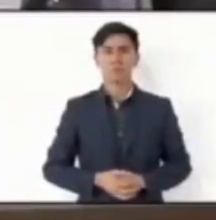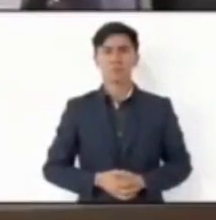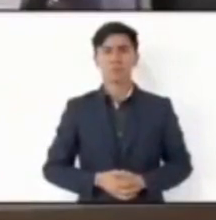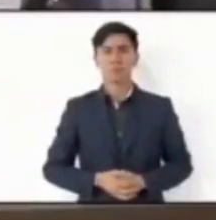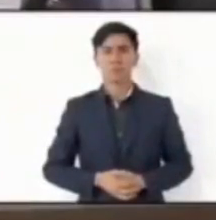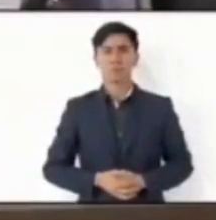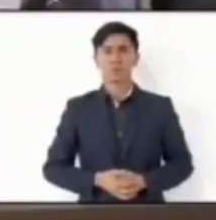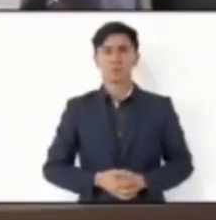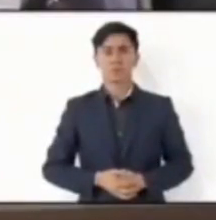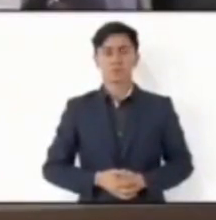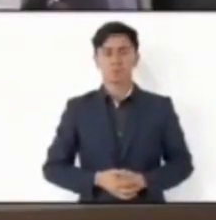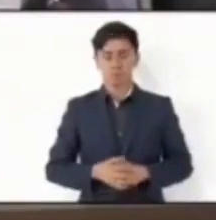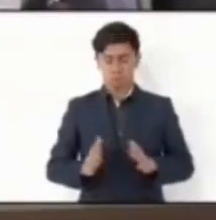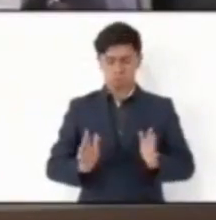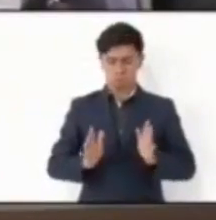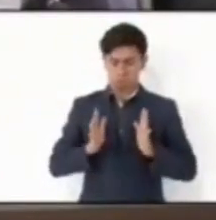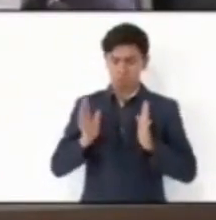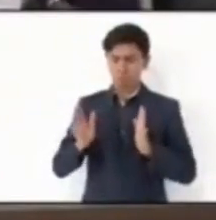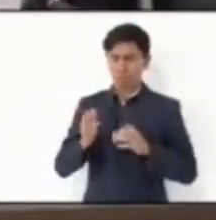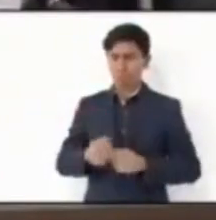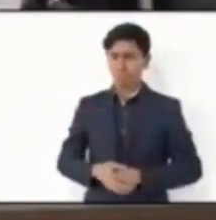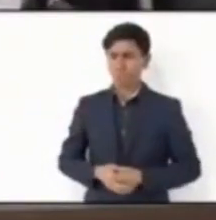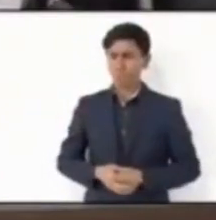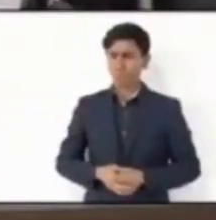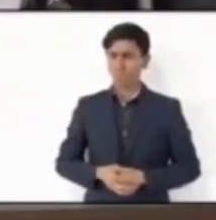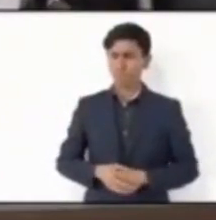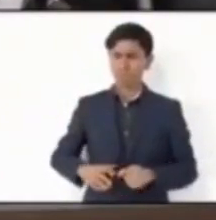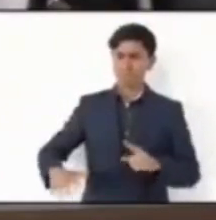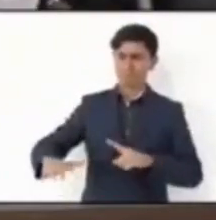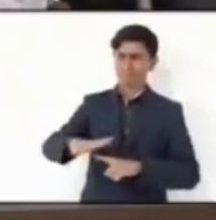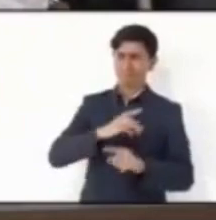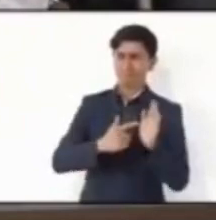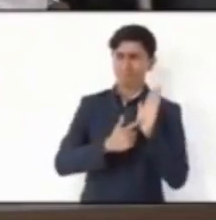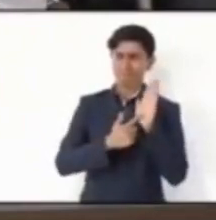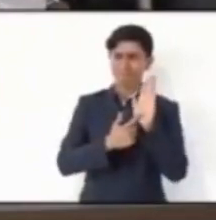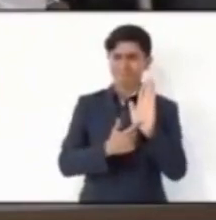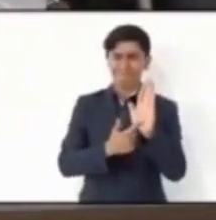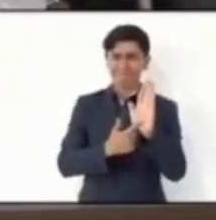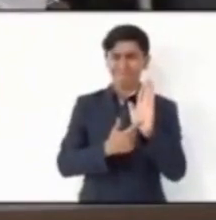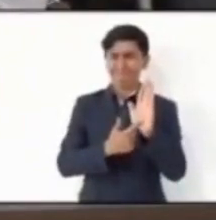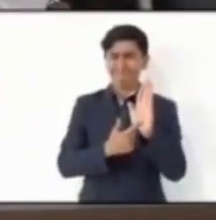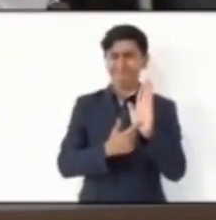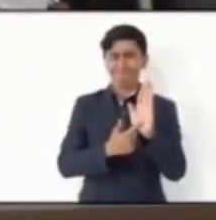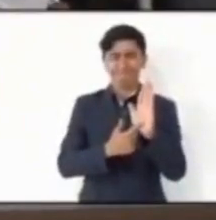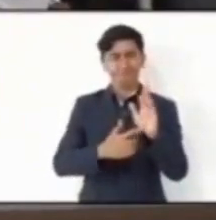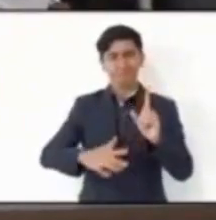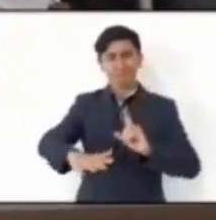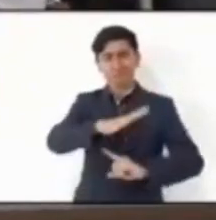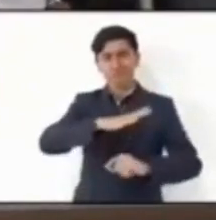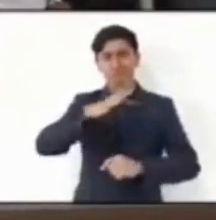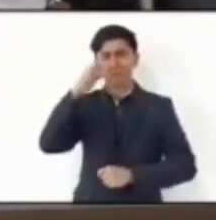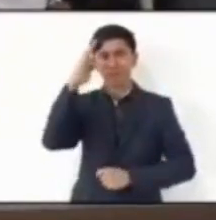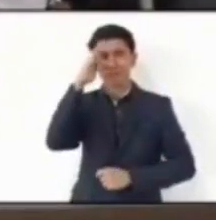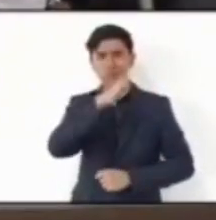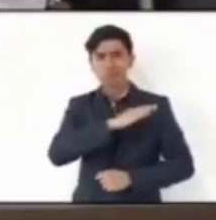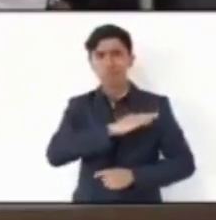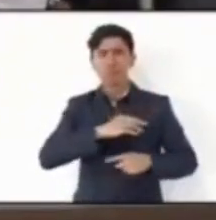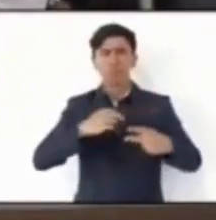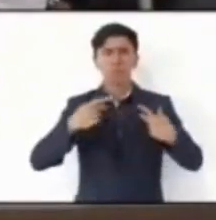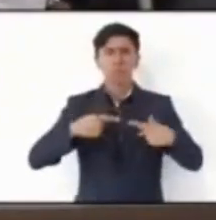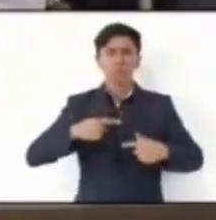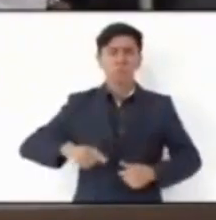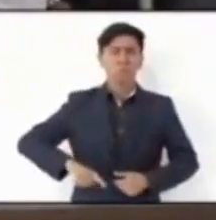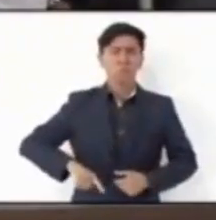Es sorprendente ver cómo somos exponen escenarios irreales por parte de quienes gobernaron por más de 70